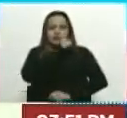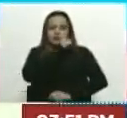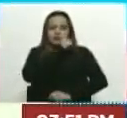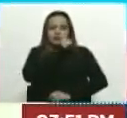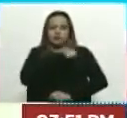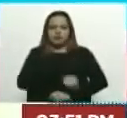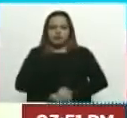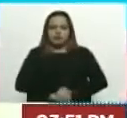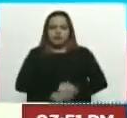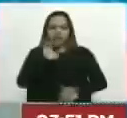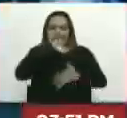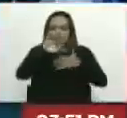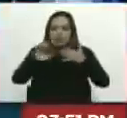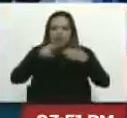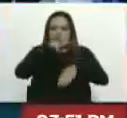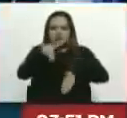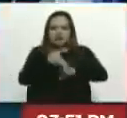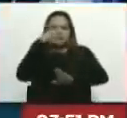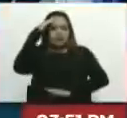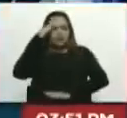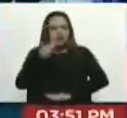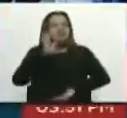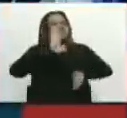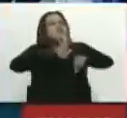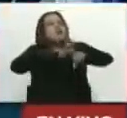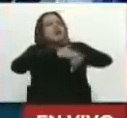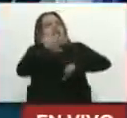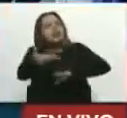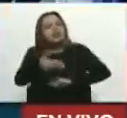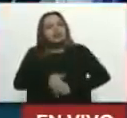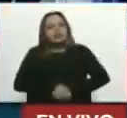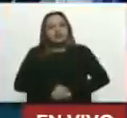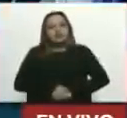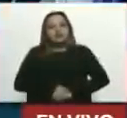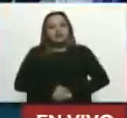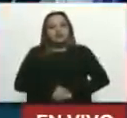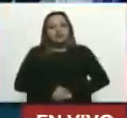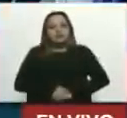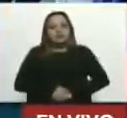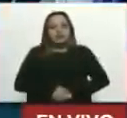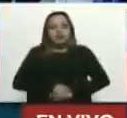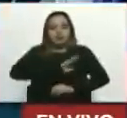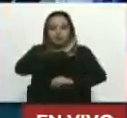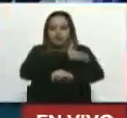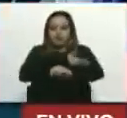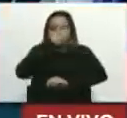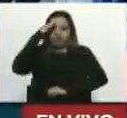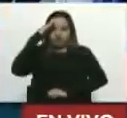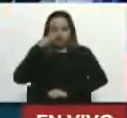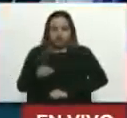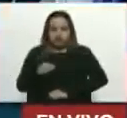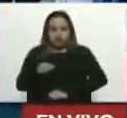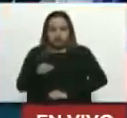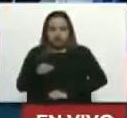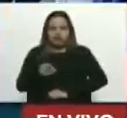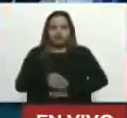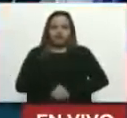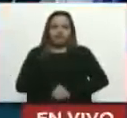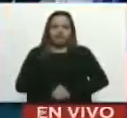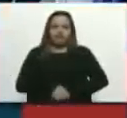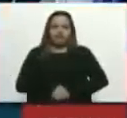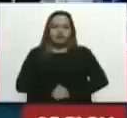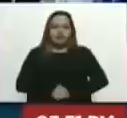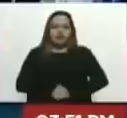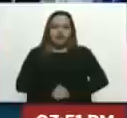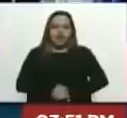Una estrategia nacional militar. ¿Por qué? La Fuerza Armada venía de, bueno,